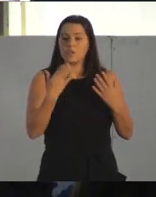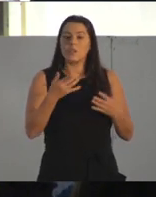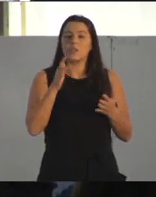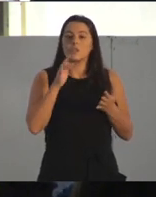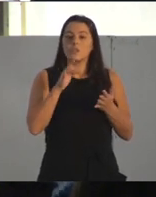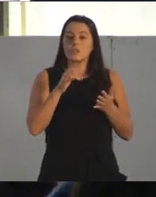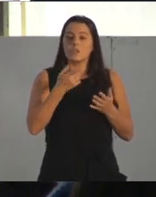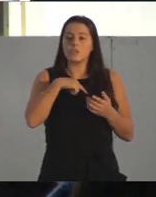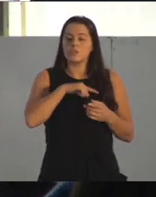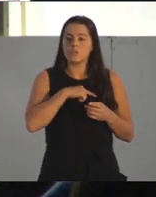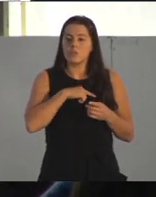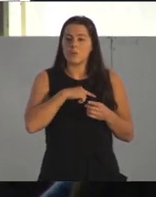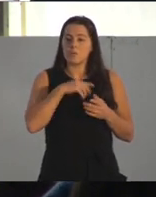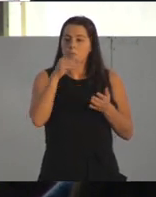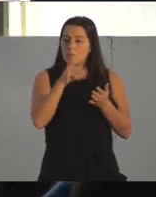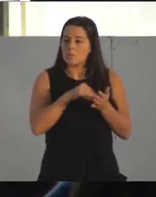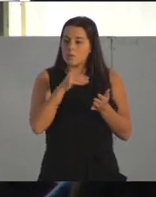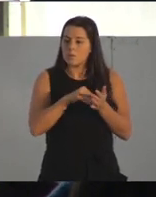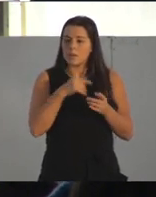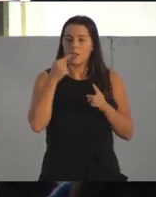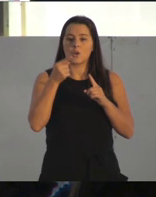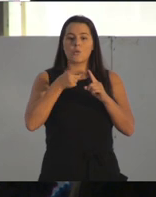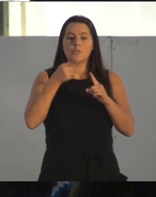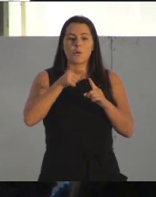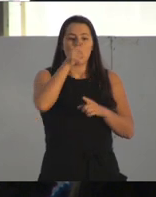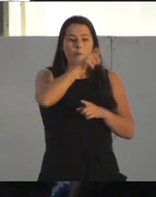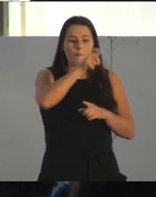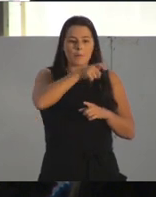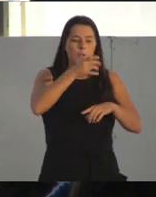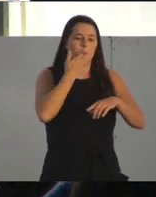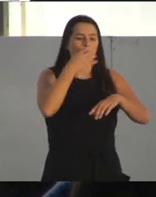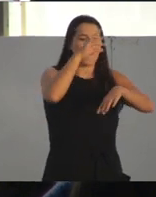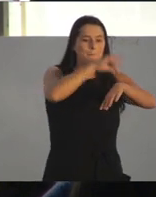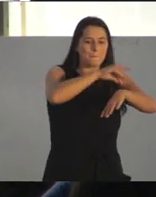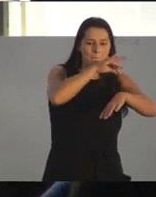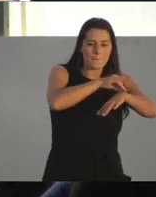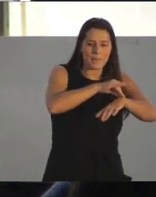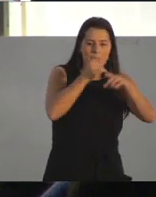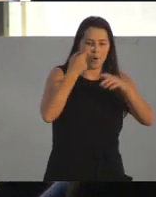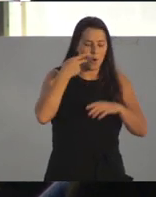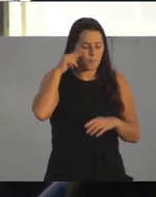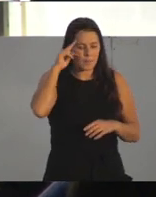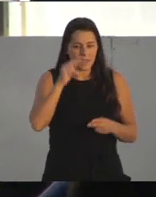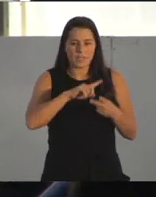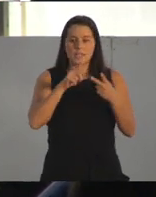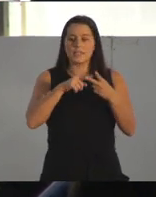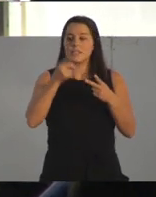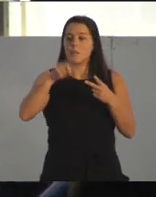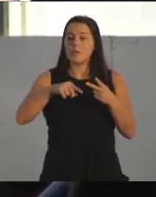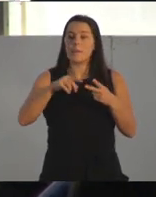gusta recurrir cada vez más, a equipos multidisciplinares formados por médicos especialistas en otorrino, dietética,